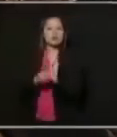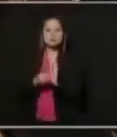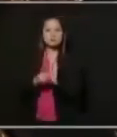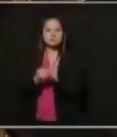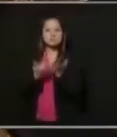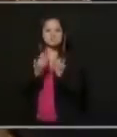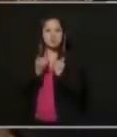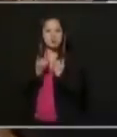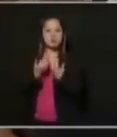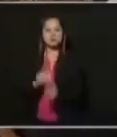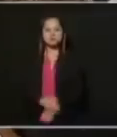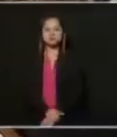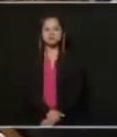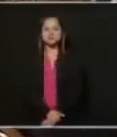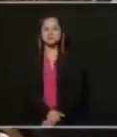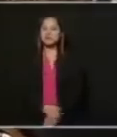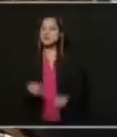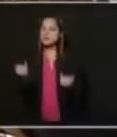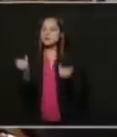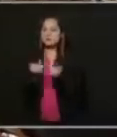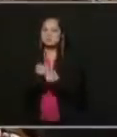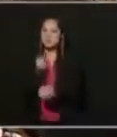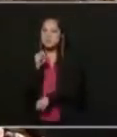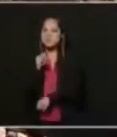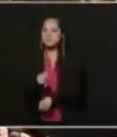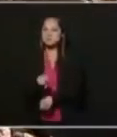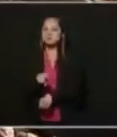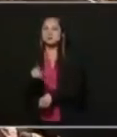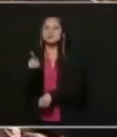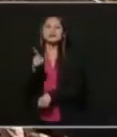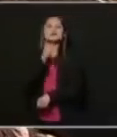Lo mismo para el robo de combustible,